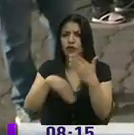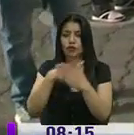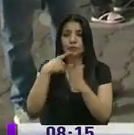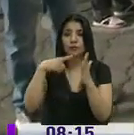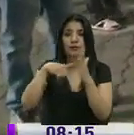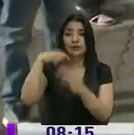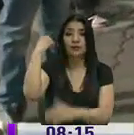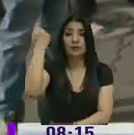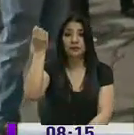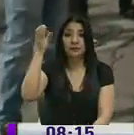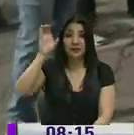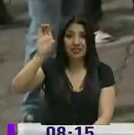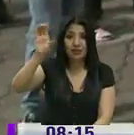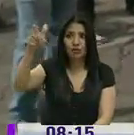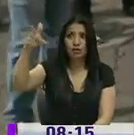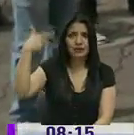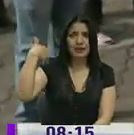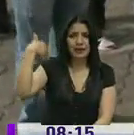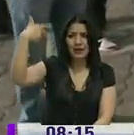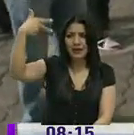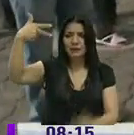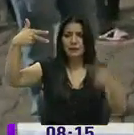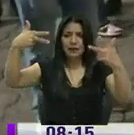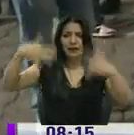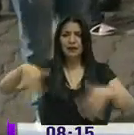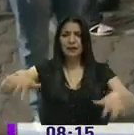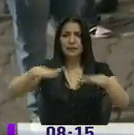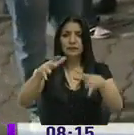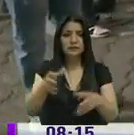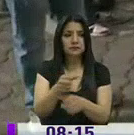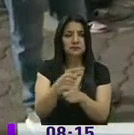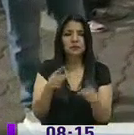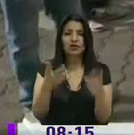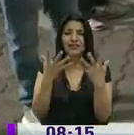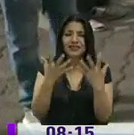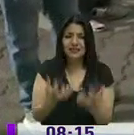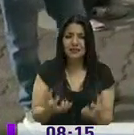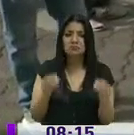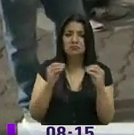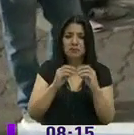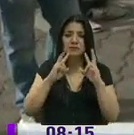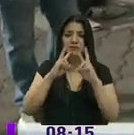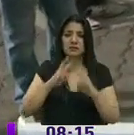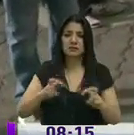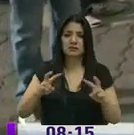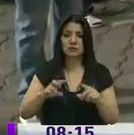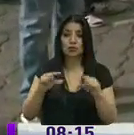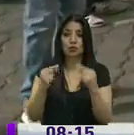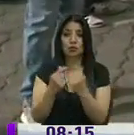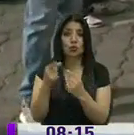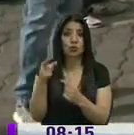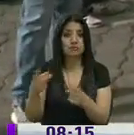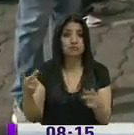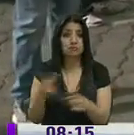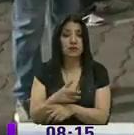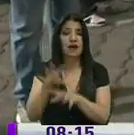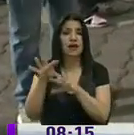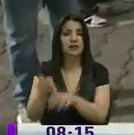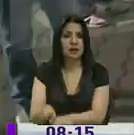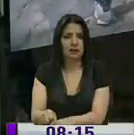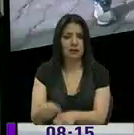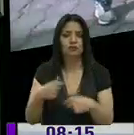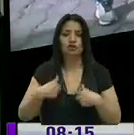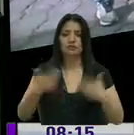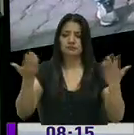vídeos porque tienen colocadas cámaras de aquí pero lo que quieren es que haya investigación y se atrape a las bandas con esto yo me